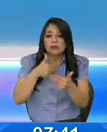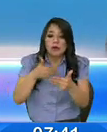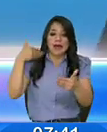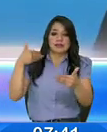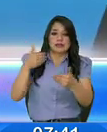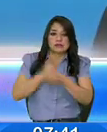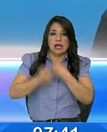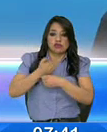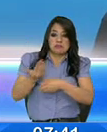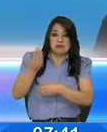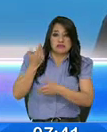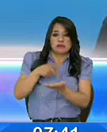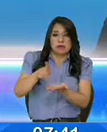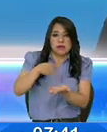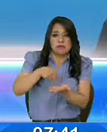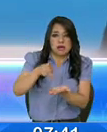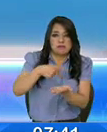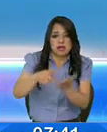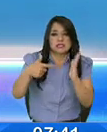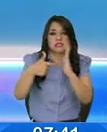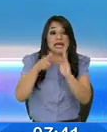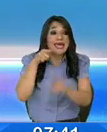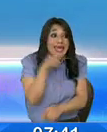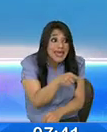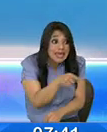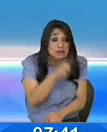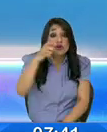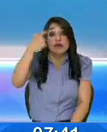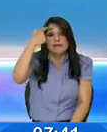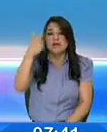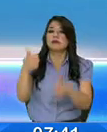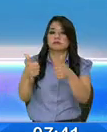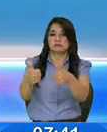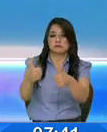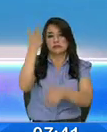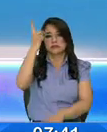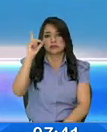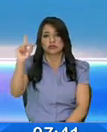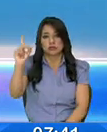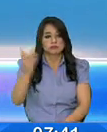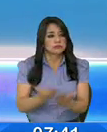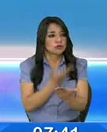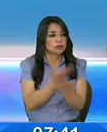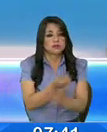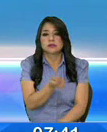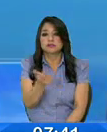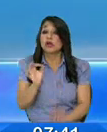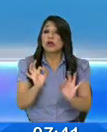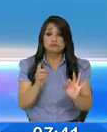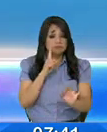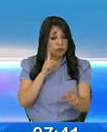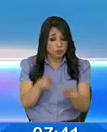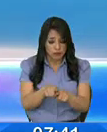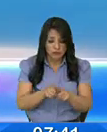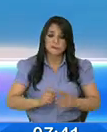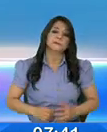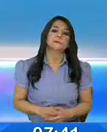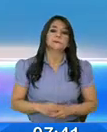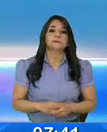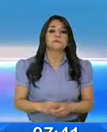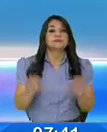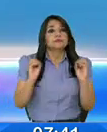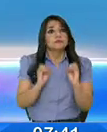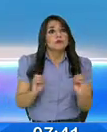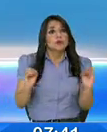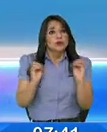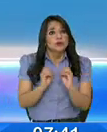y hay que seguir pagando impuestos a la renta eso el gobierno nacional está proponiendo se elimine hay una disminución